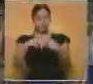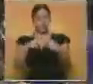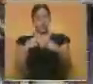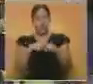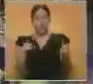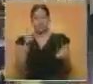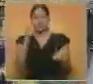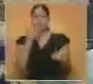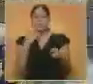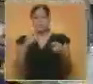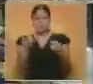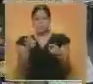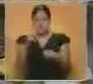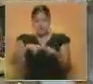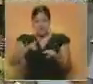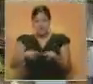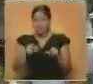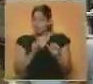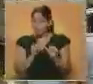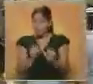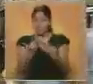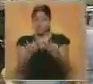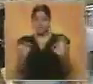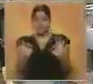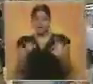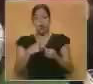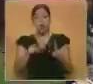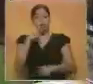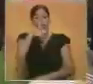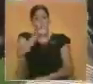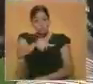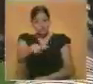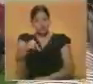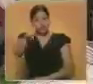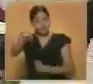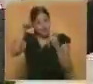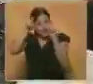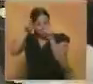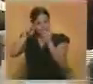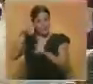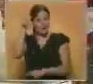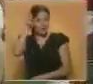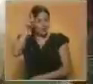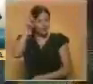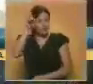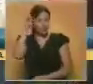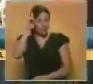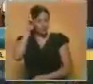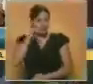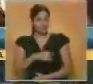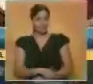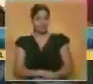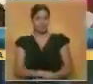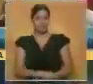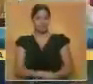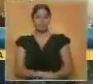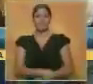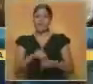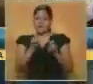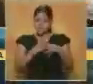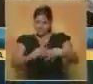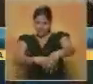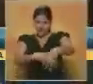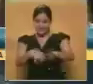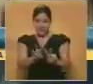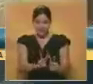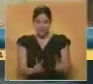deserción escolar, en la calidad de la educación pública y en la formación de los maestros. Y lo importante es que nosotros estamos marchando por un valor, y